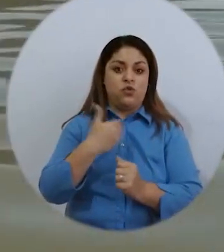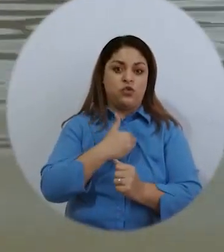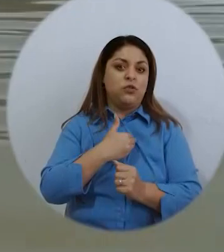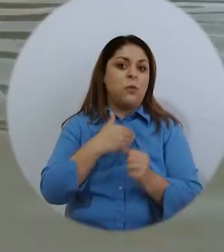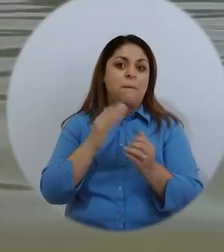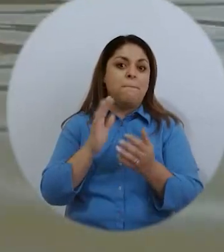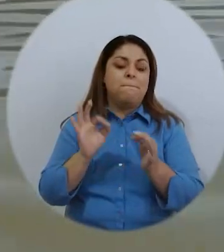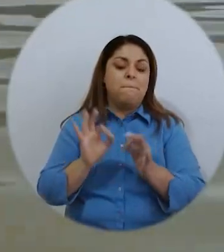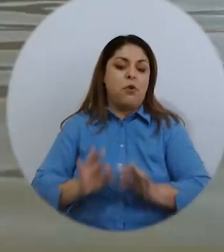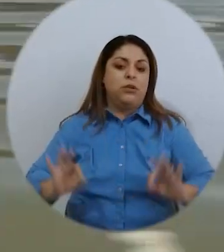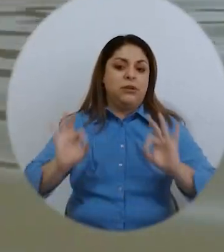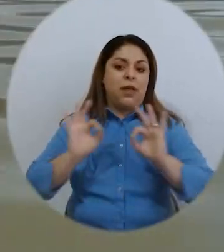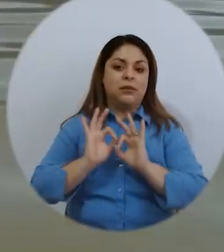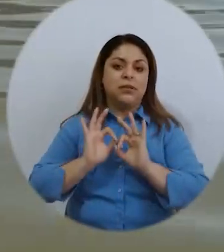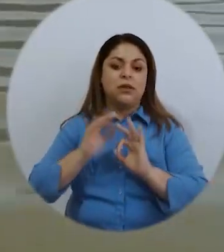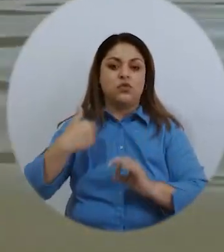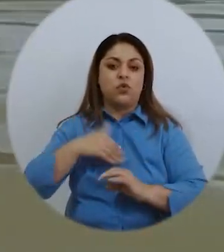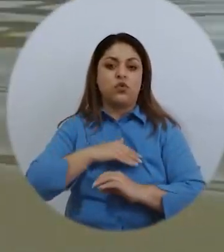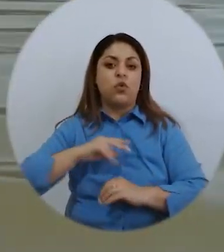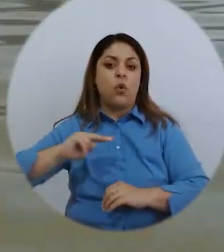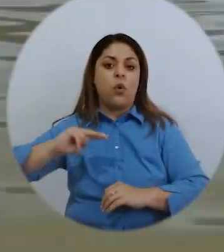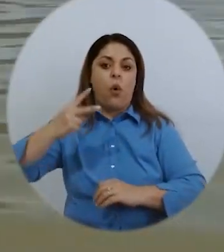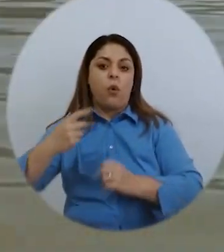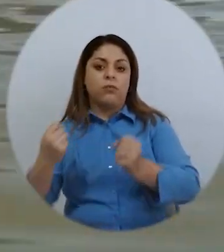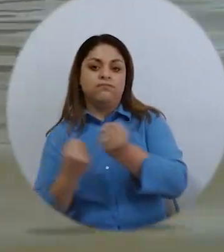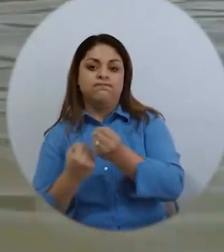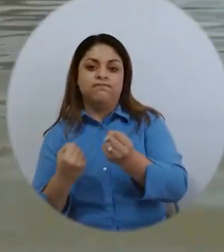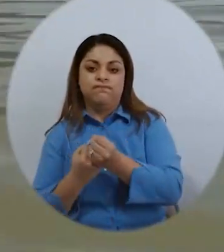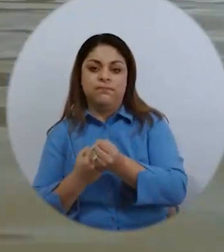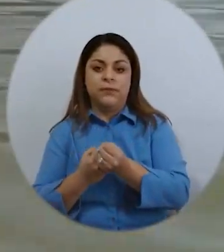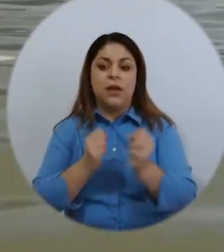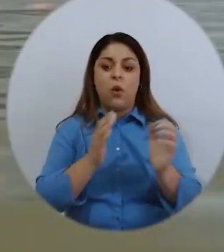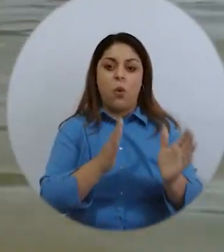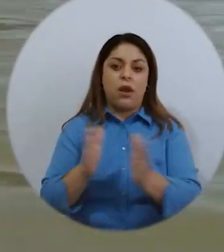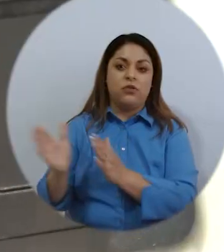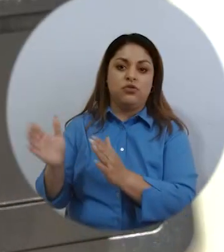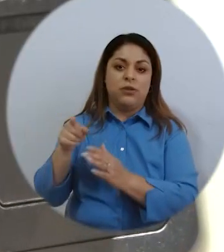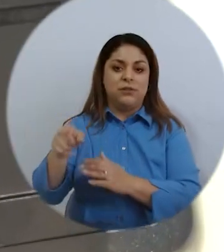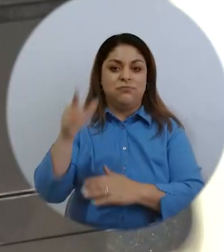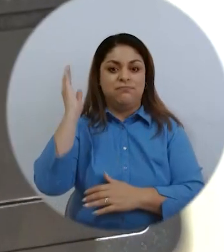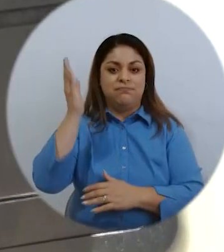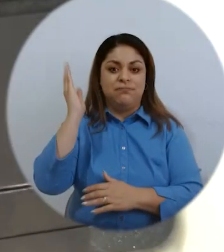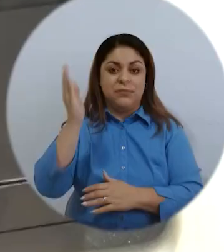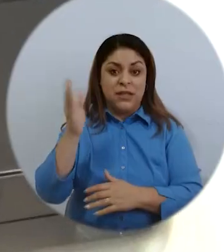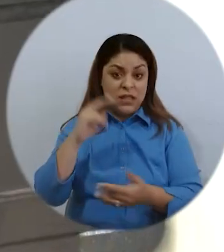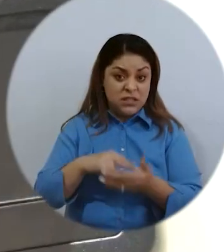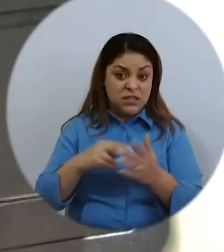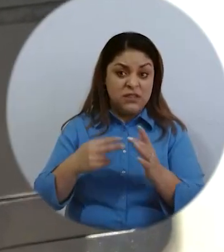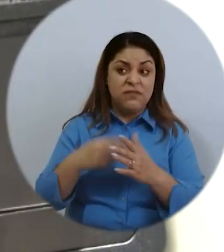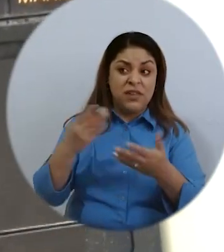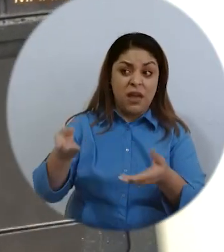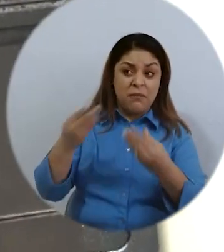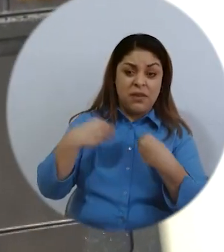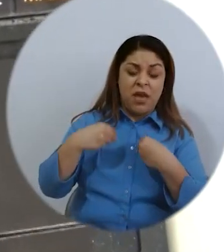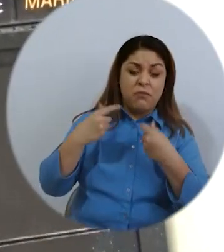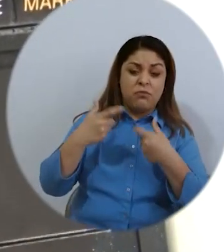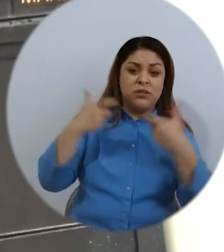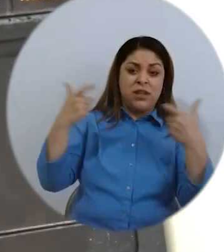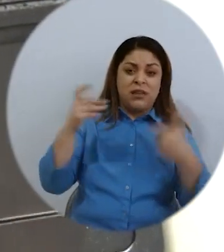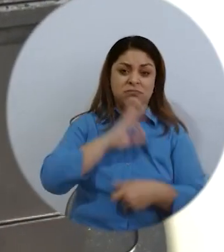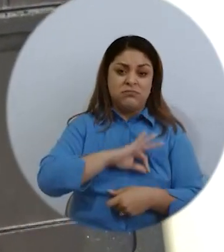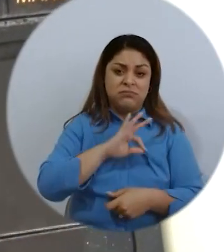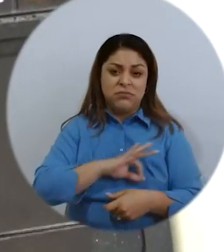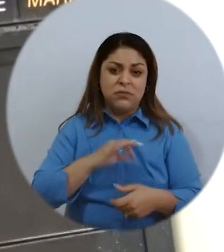que teníamos de ser coorganizadores de la cumbre, no necesariamente garantiza que vamos a tener